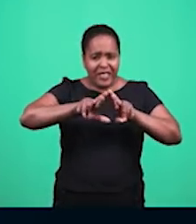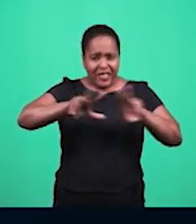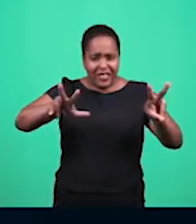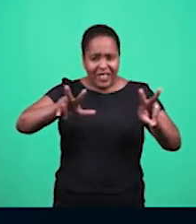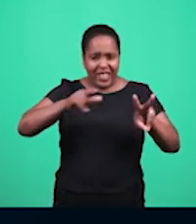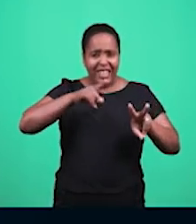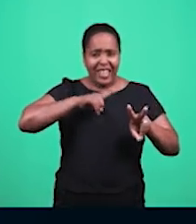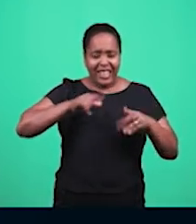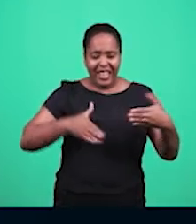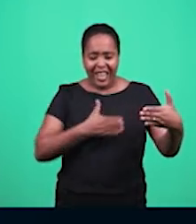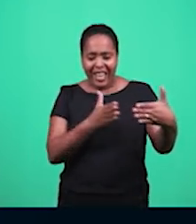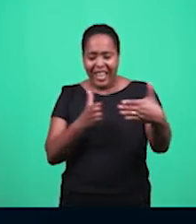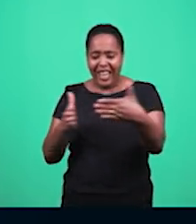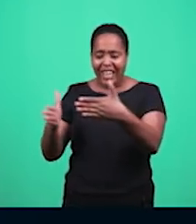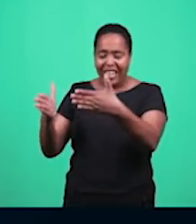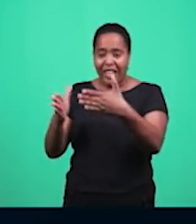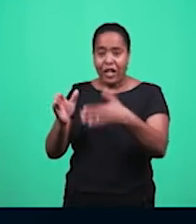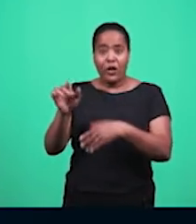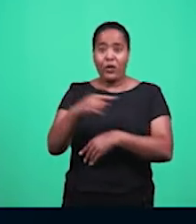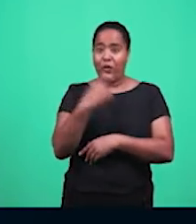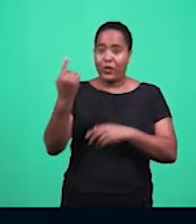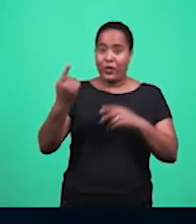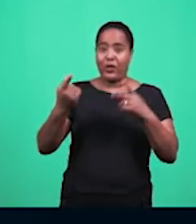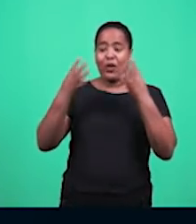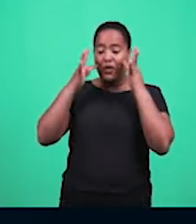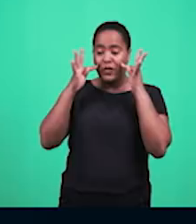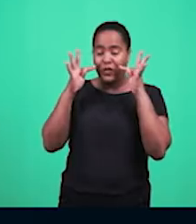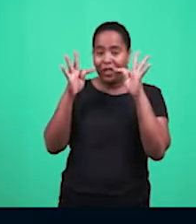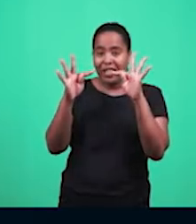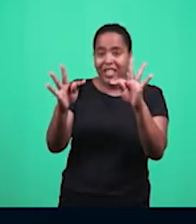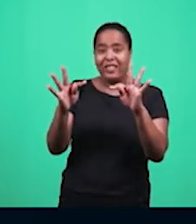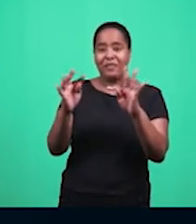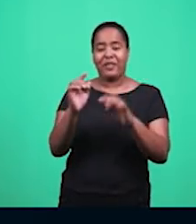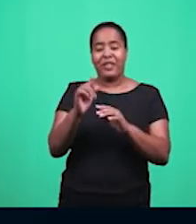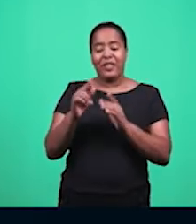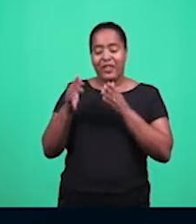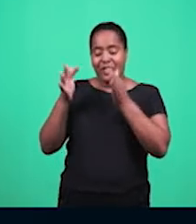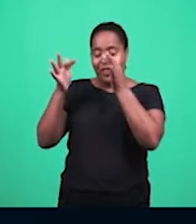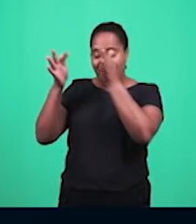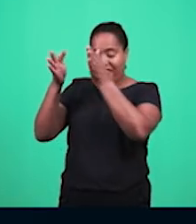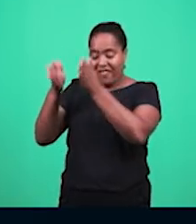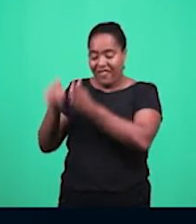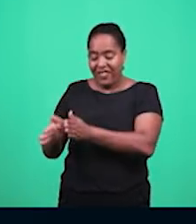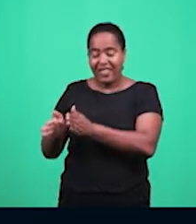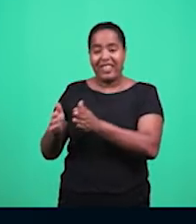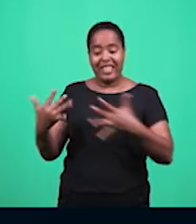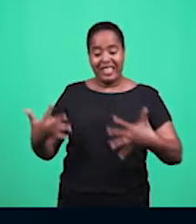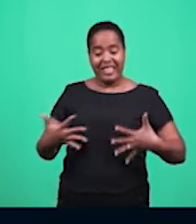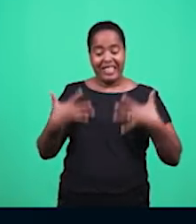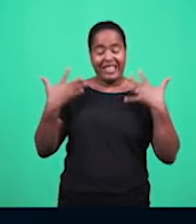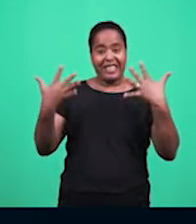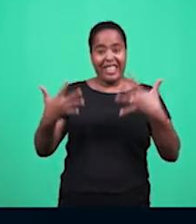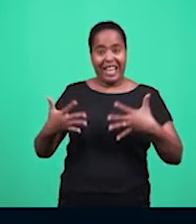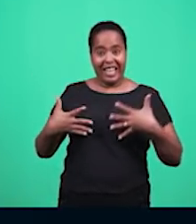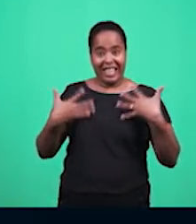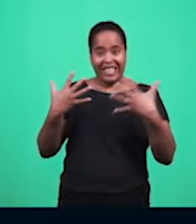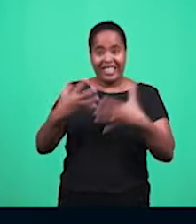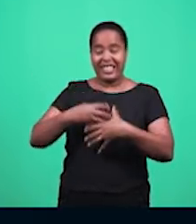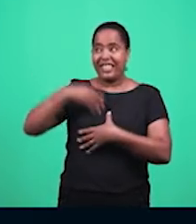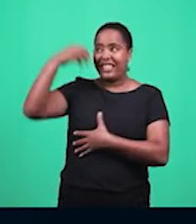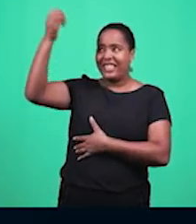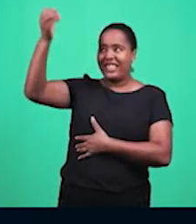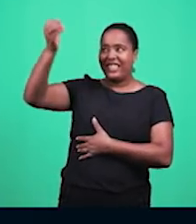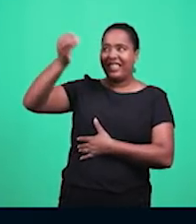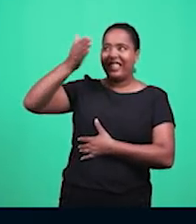diferencia en nuestro caminar en nuestro testimonio en nuestra fidelidad en nuestra alegría en la dispensación de la